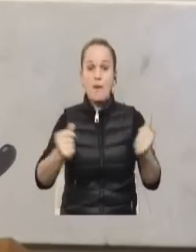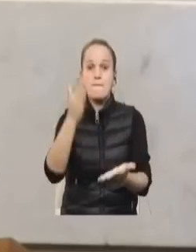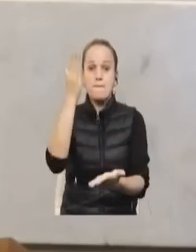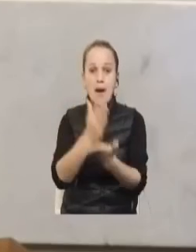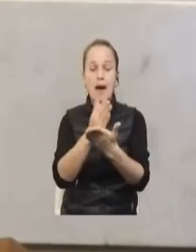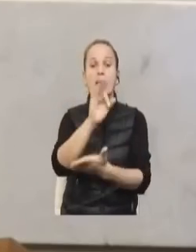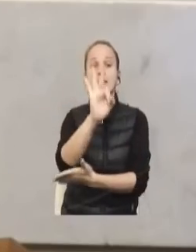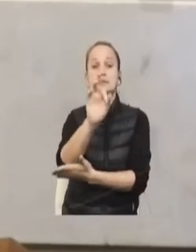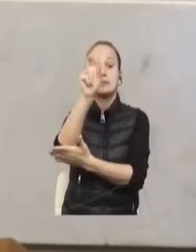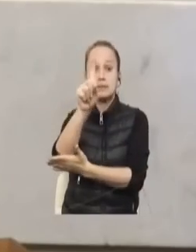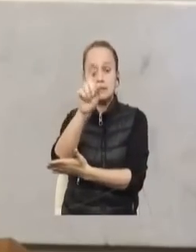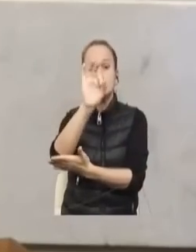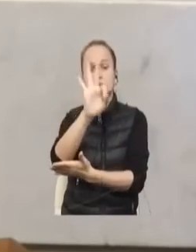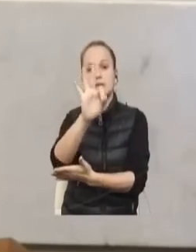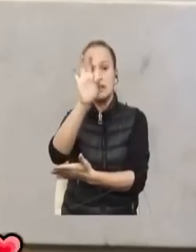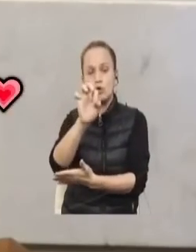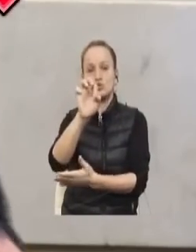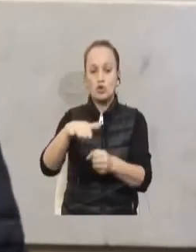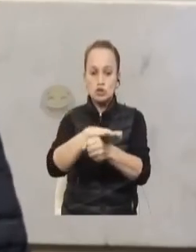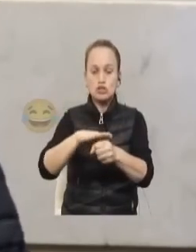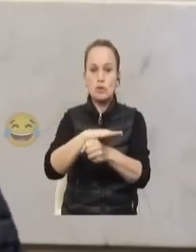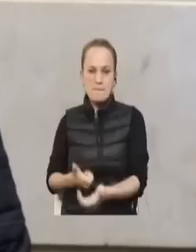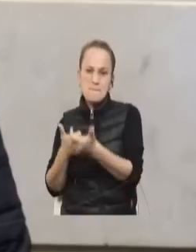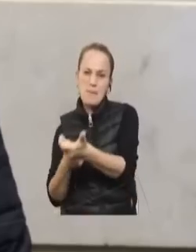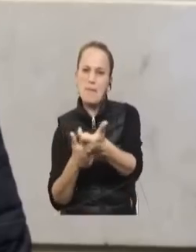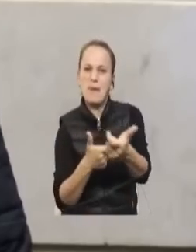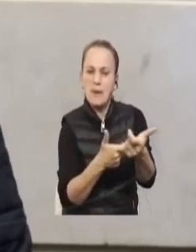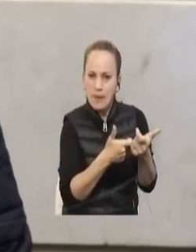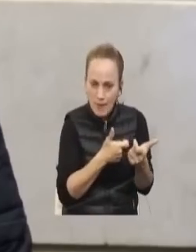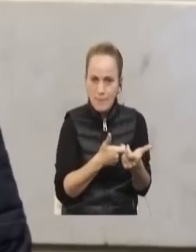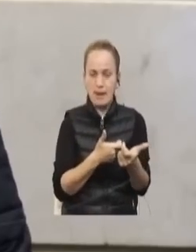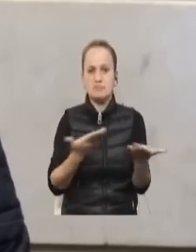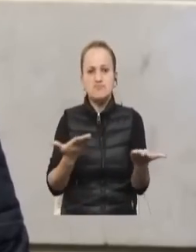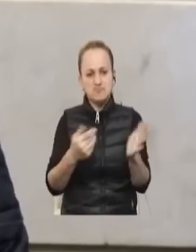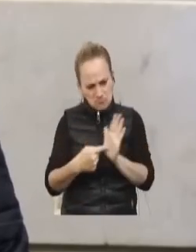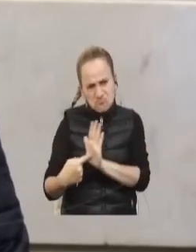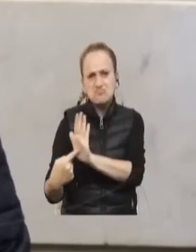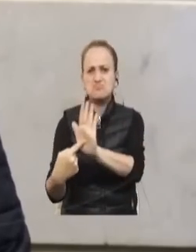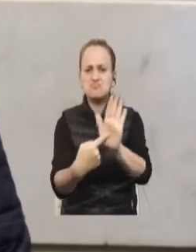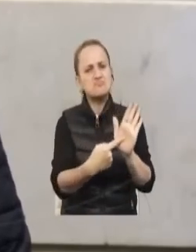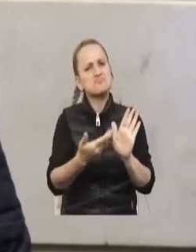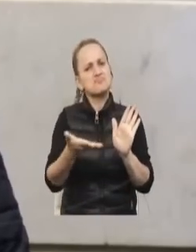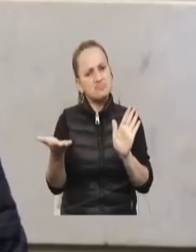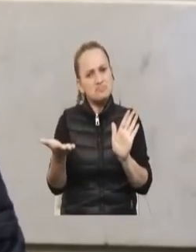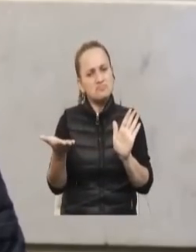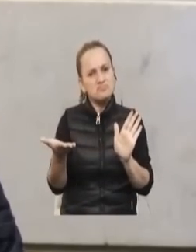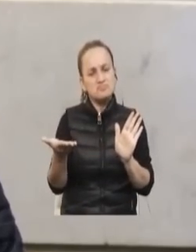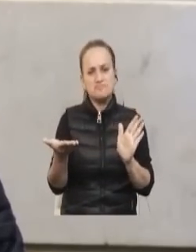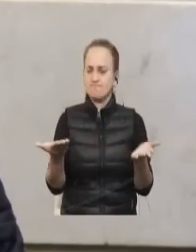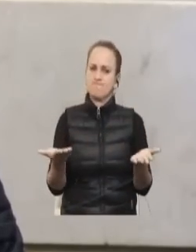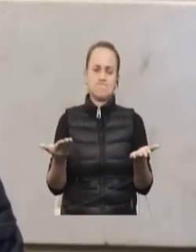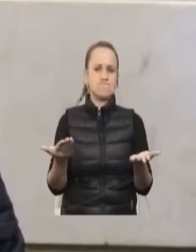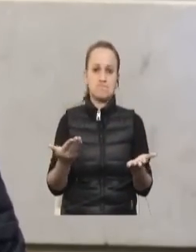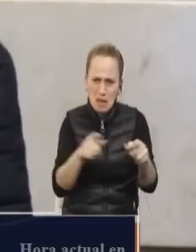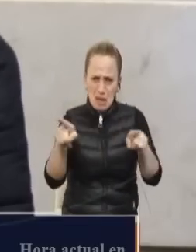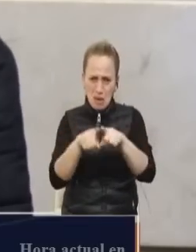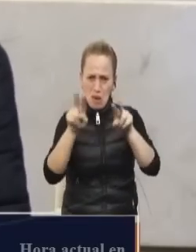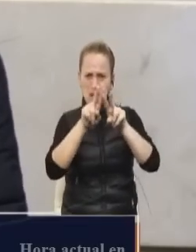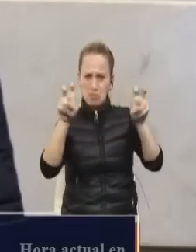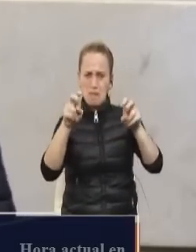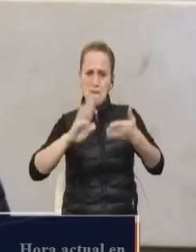38 acciones por parte del Clan del Golfo, que lo único que mostraban era una no voluntad de